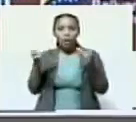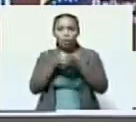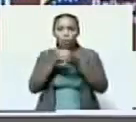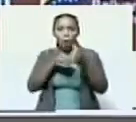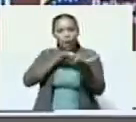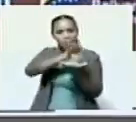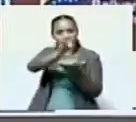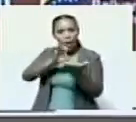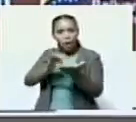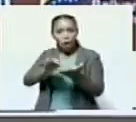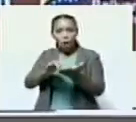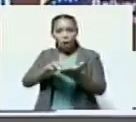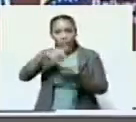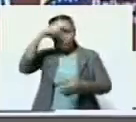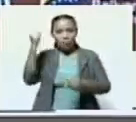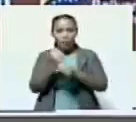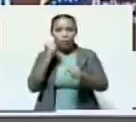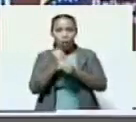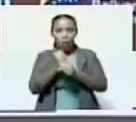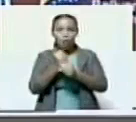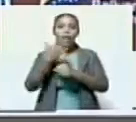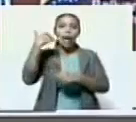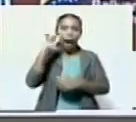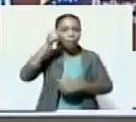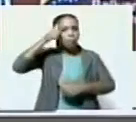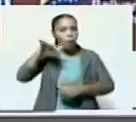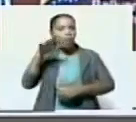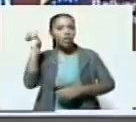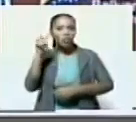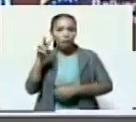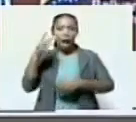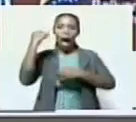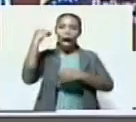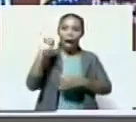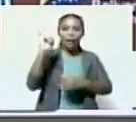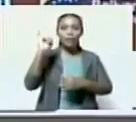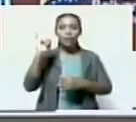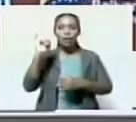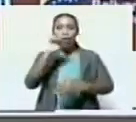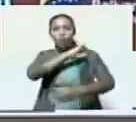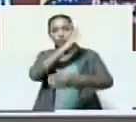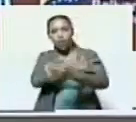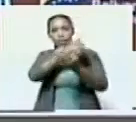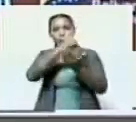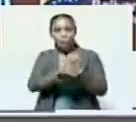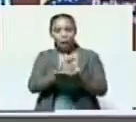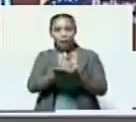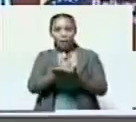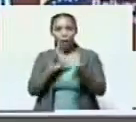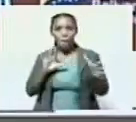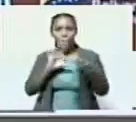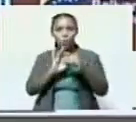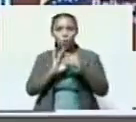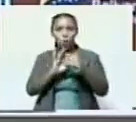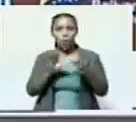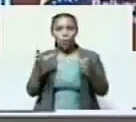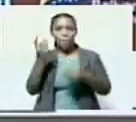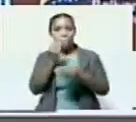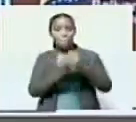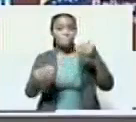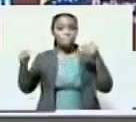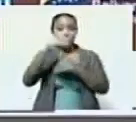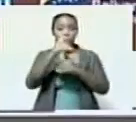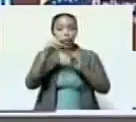Estratégico Operacional. Y cuente el pueblo de Venezuela que tiene una Fuerza Armada cohesionada, del más alto